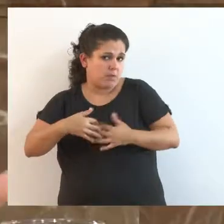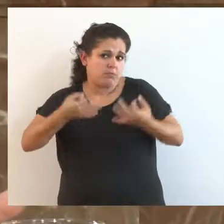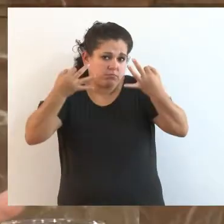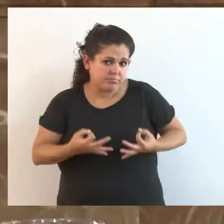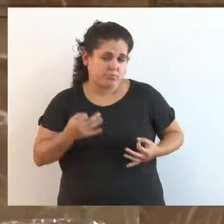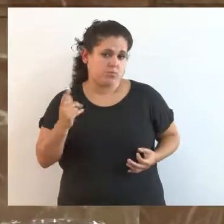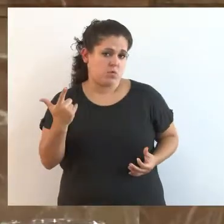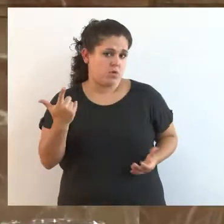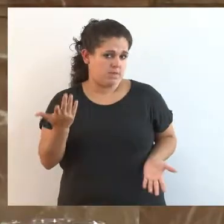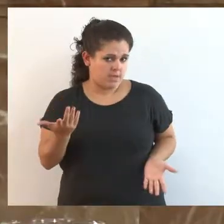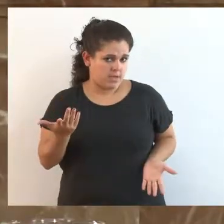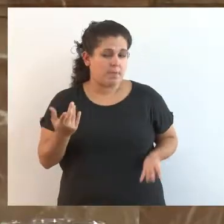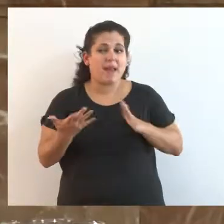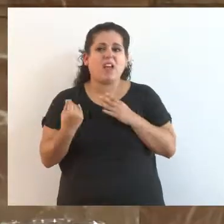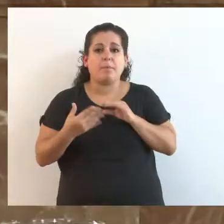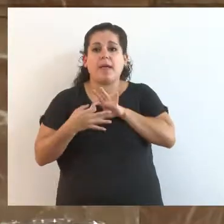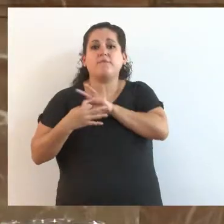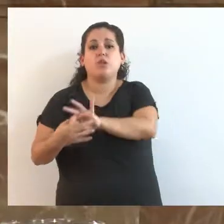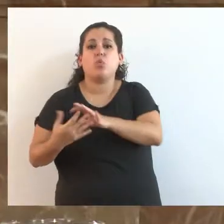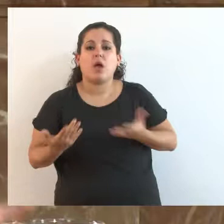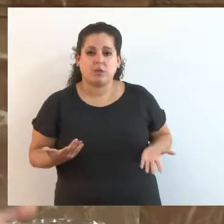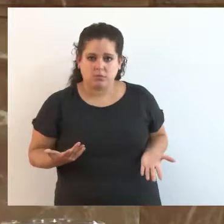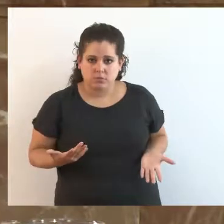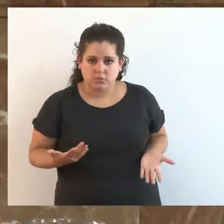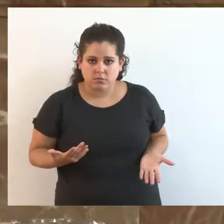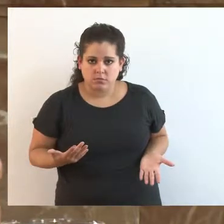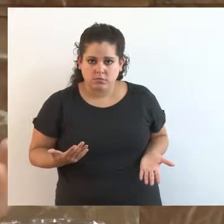no era óptimo. ¿Para vincular qué cosa? Para vincular,